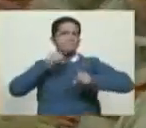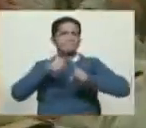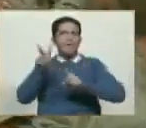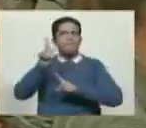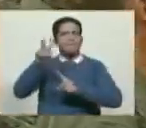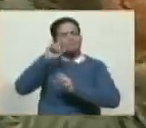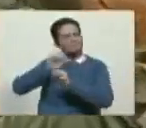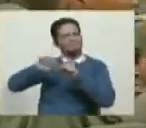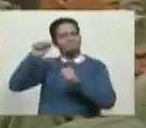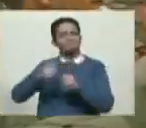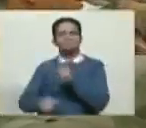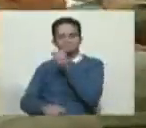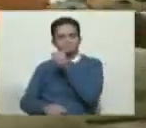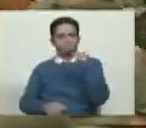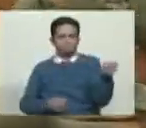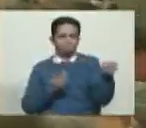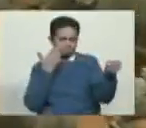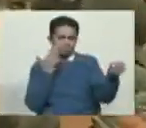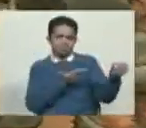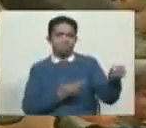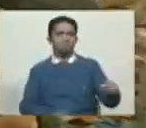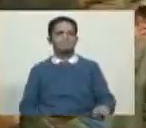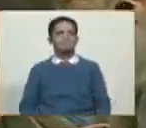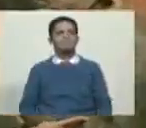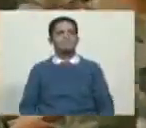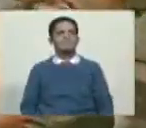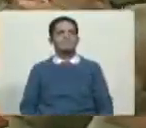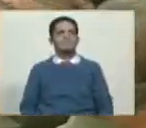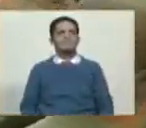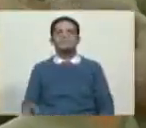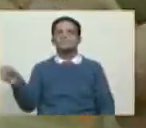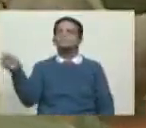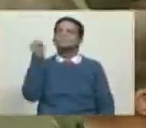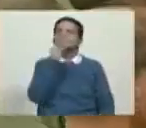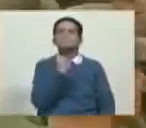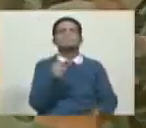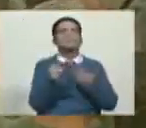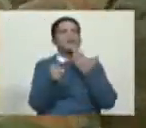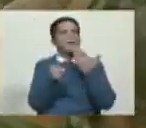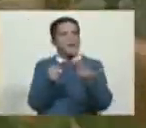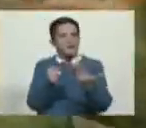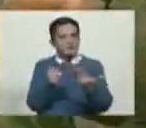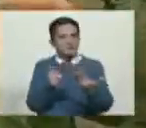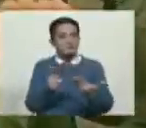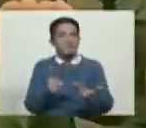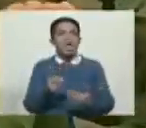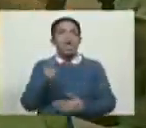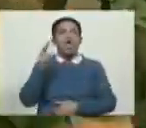Por favor, almirante. Gracias, mi comandante en jefe. ¡Bolívar vive! ¡Vive!